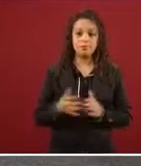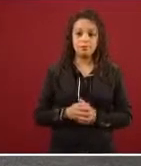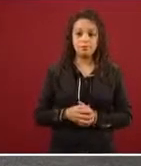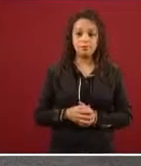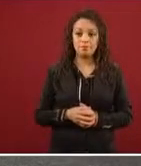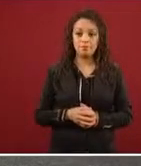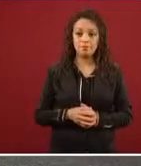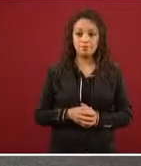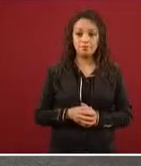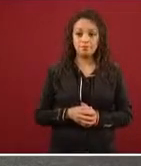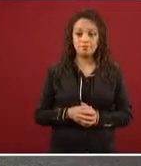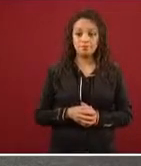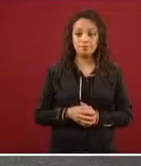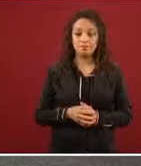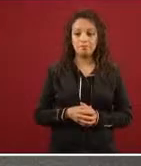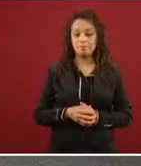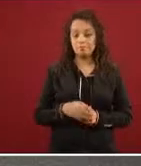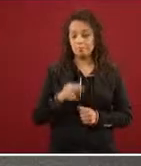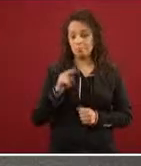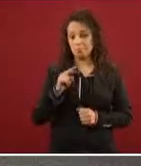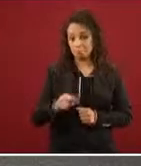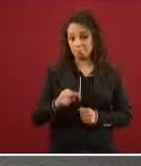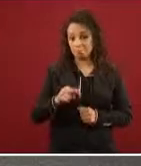Les aseguro que no